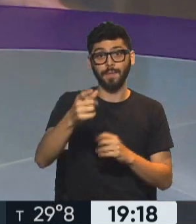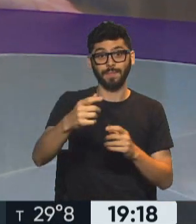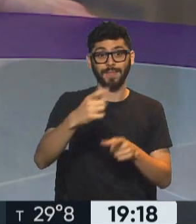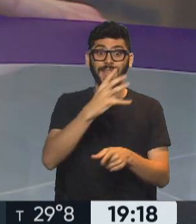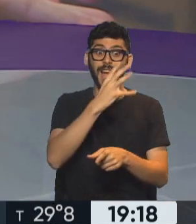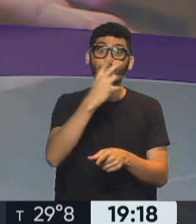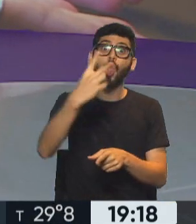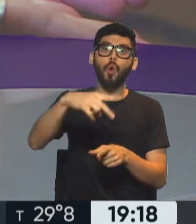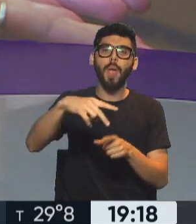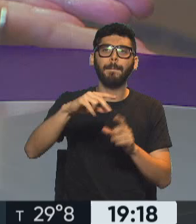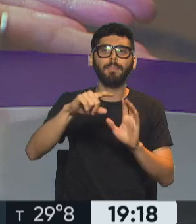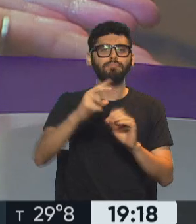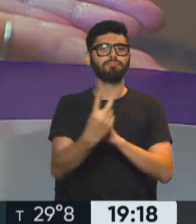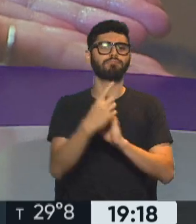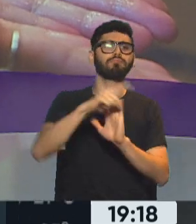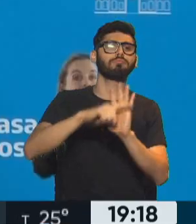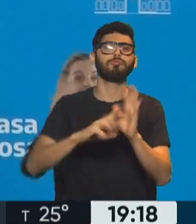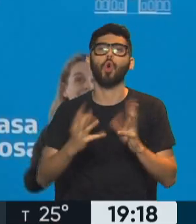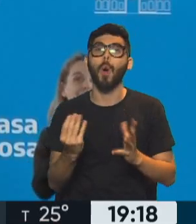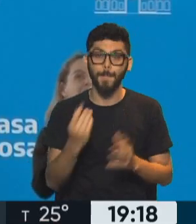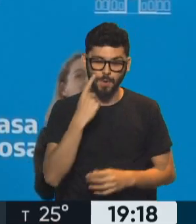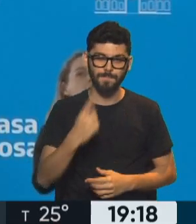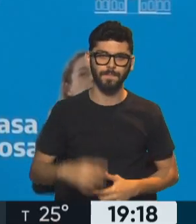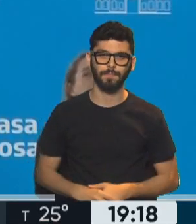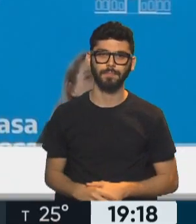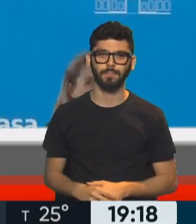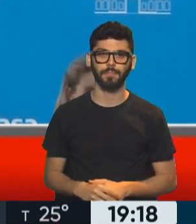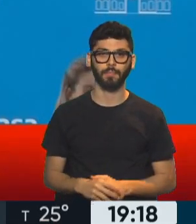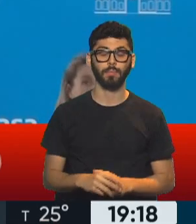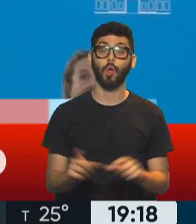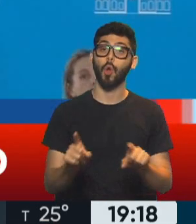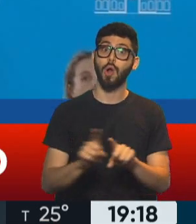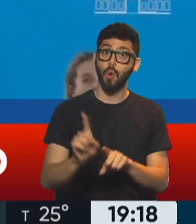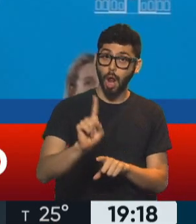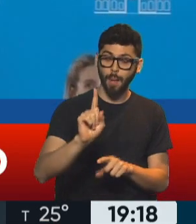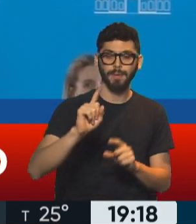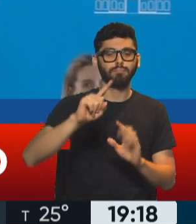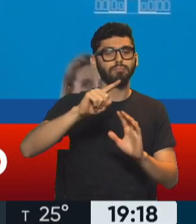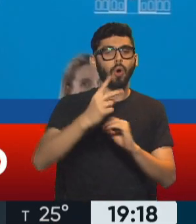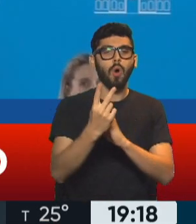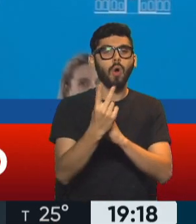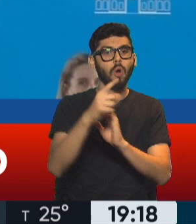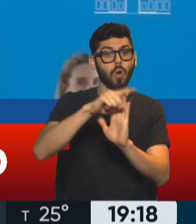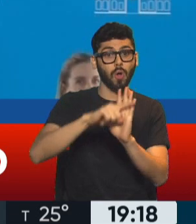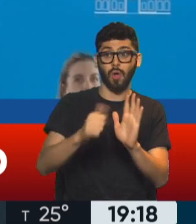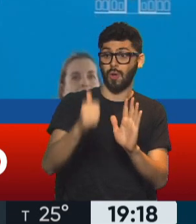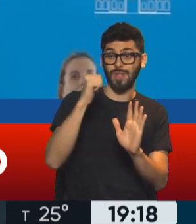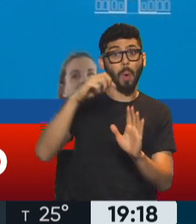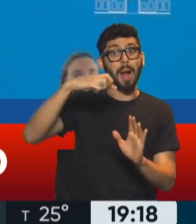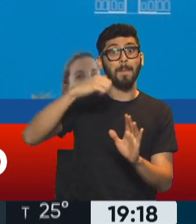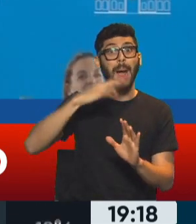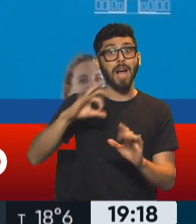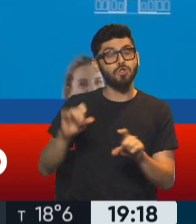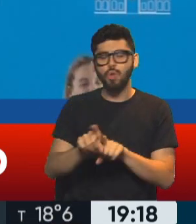próximo 14 de noviembre durante las elecciones. No va a ser el mismo el protocolo que en las PASO, porque la